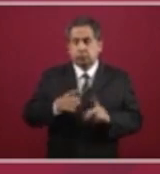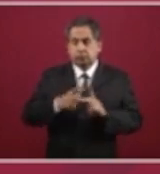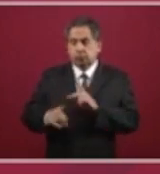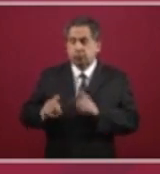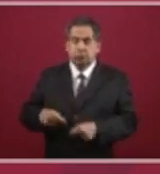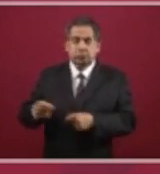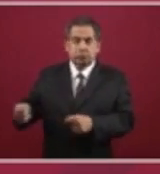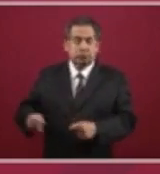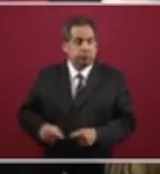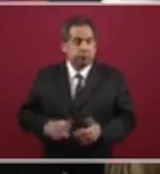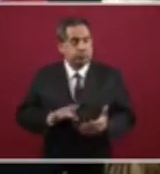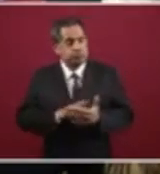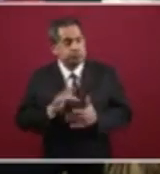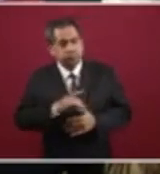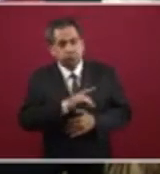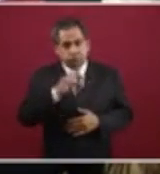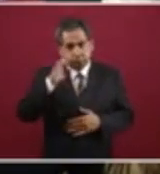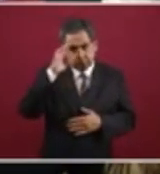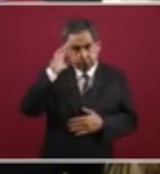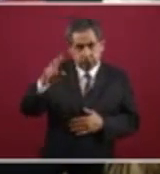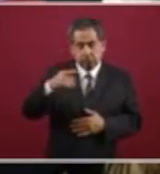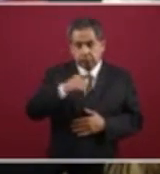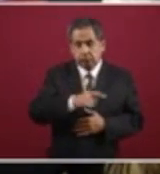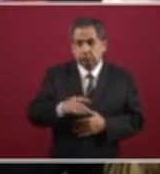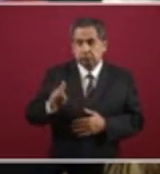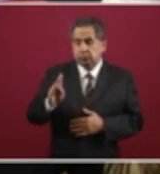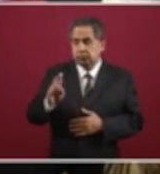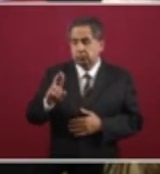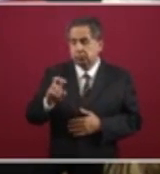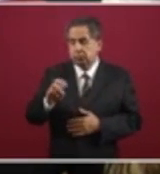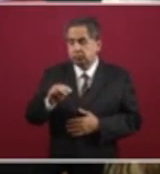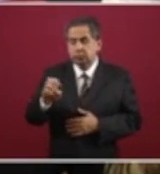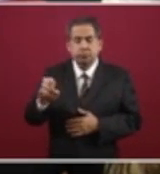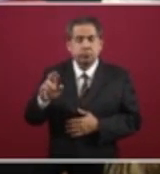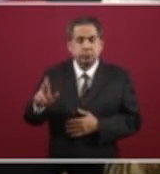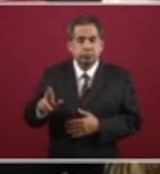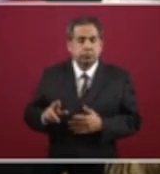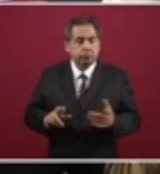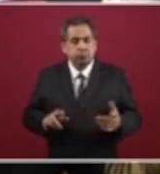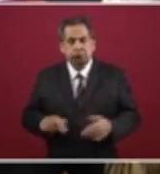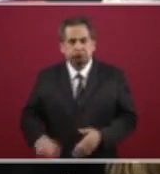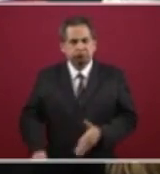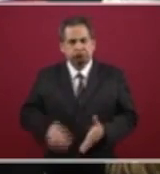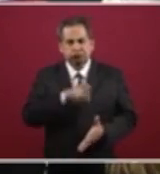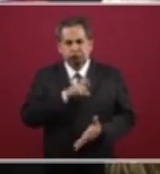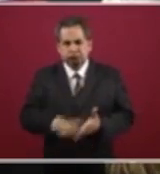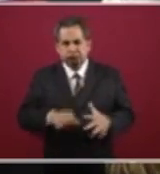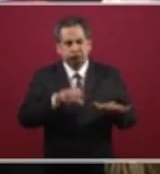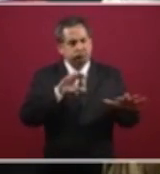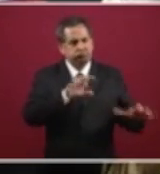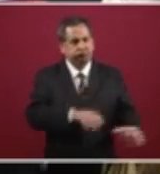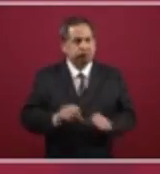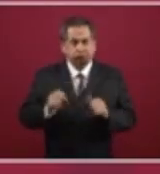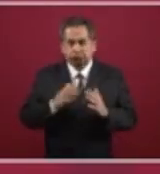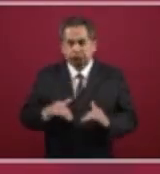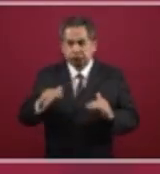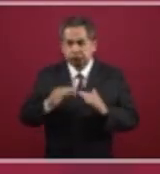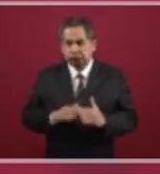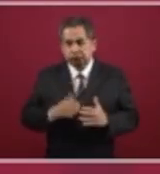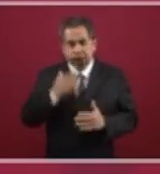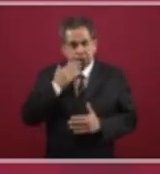Agradecerle mucho al señor Bremer, que compró la casa, es